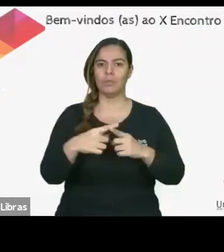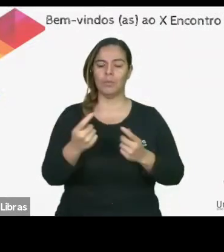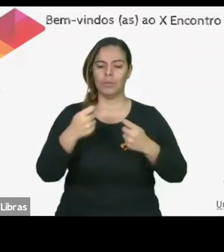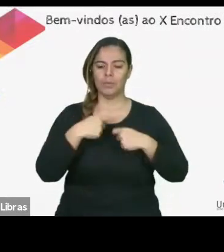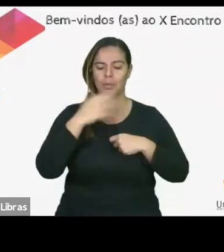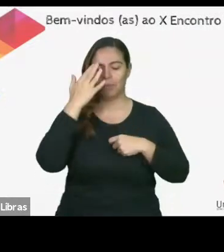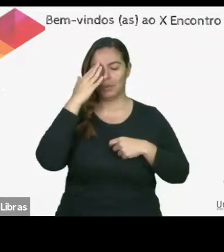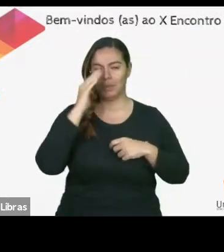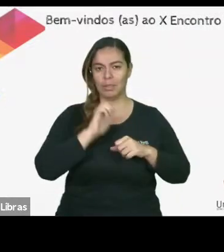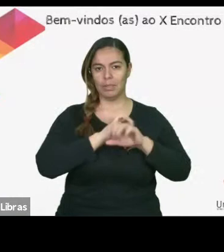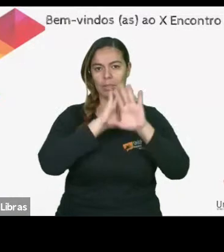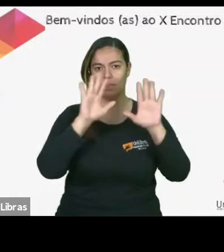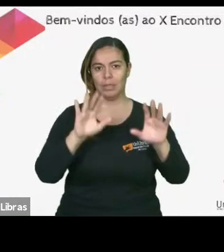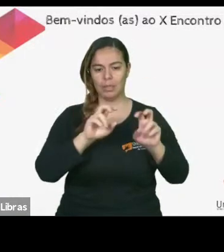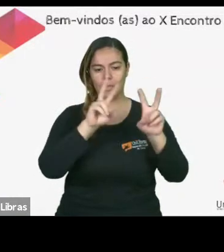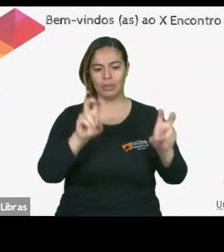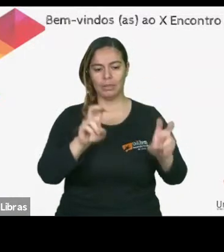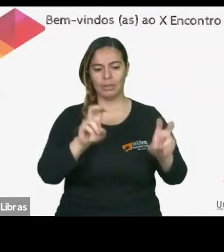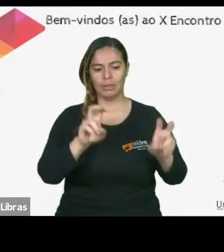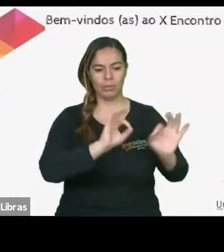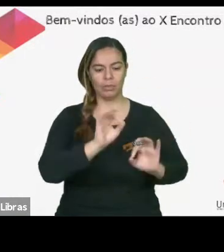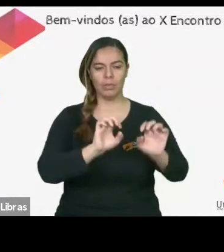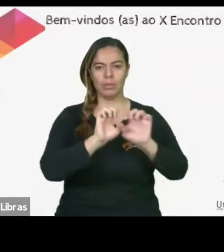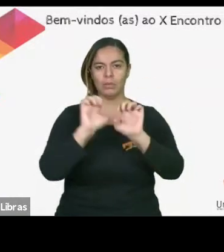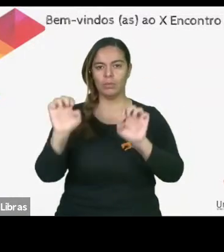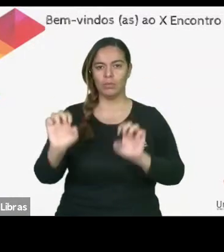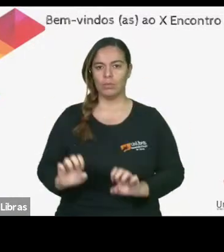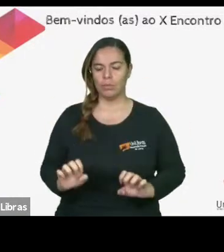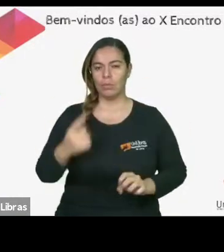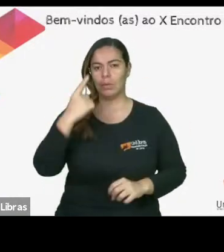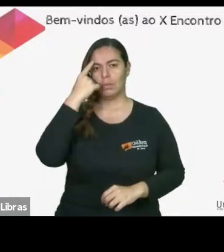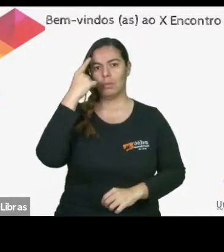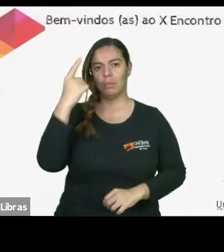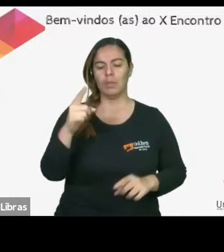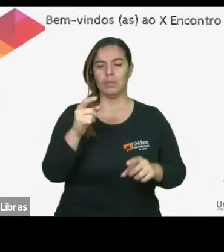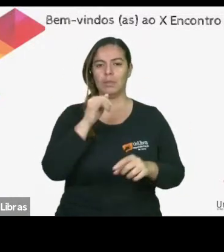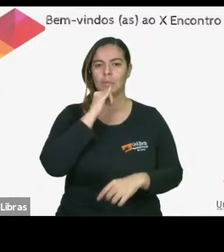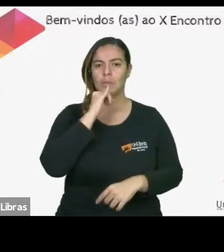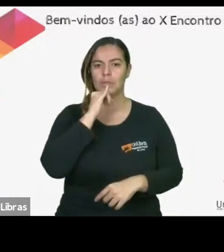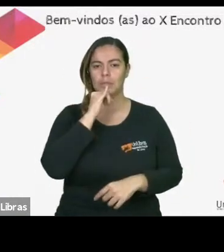la cuestión de la organización y la estructura. Piénsese, por ejemplo,